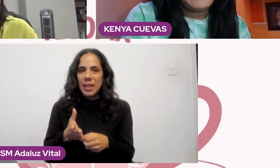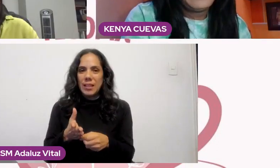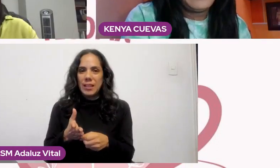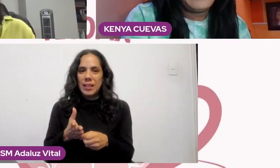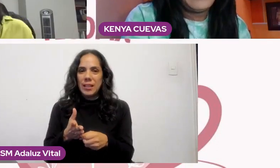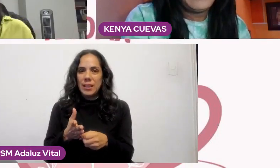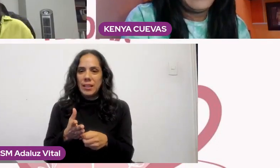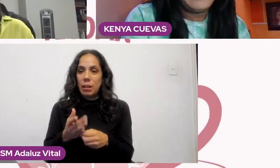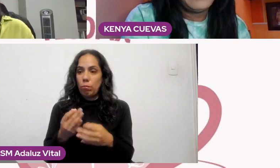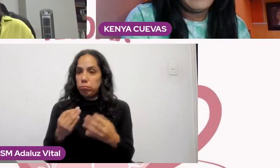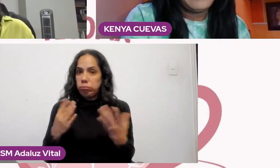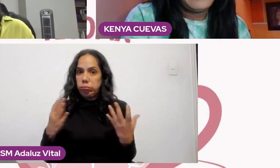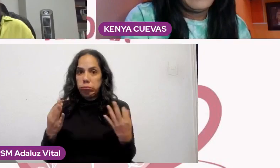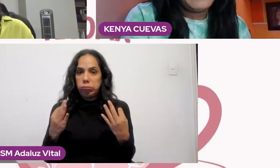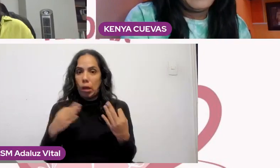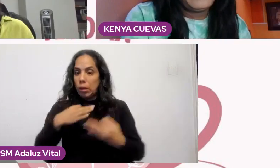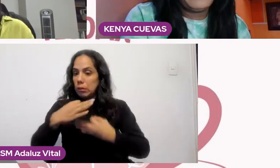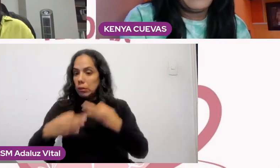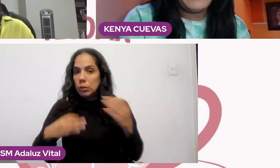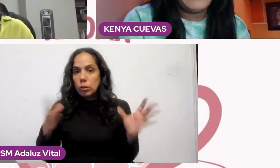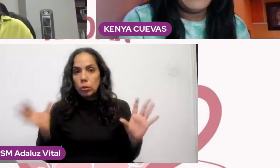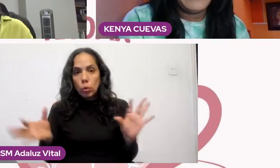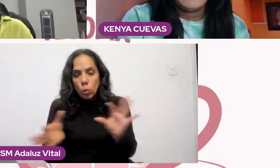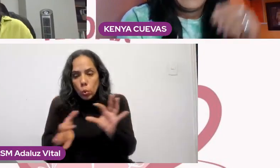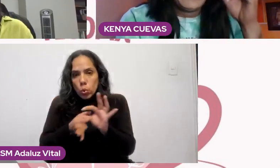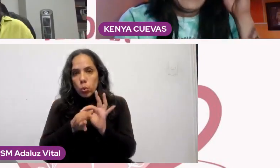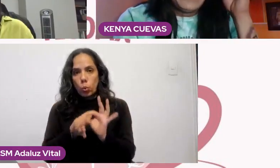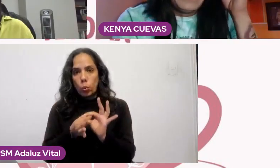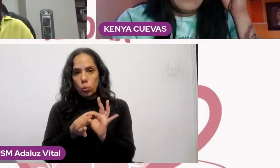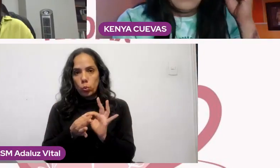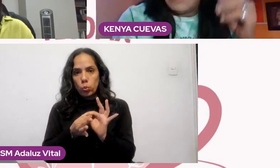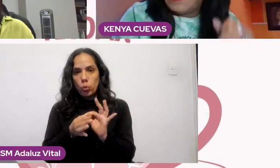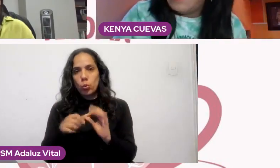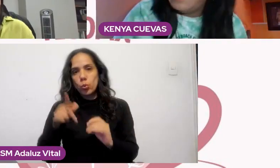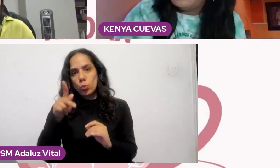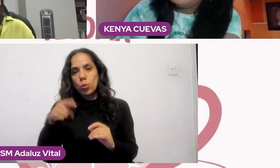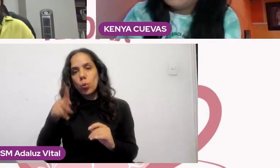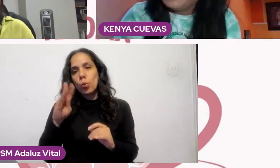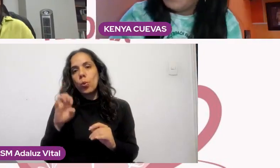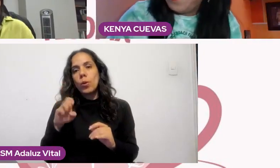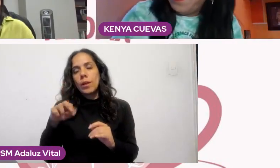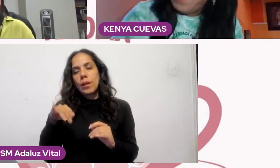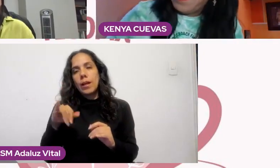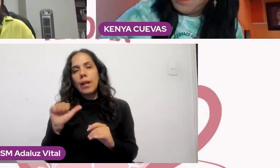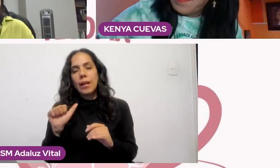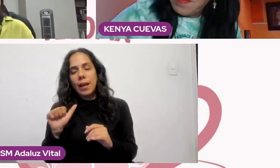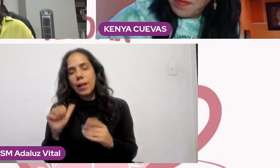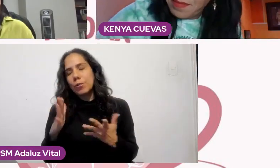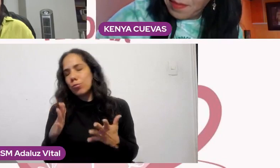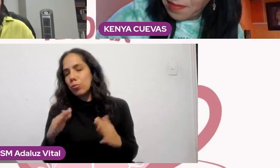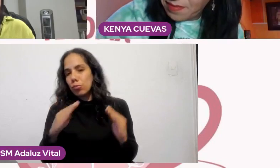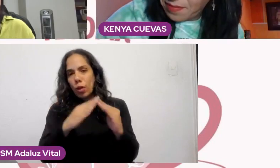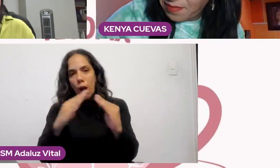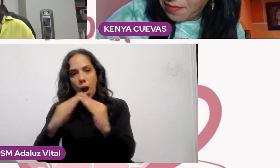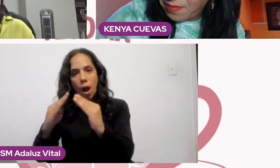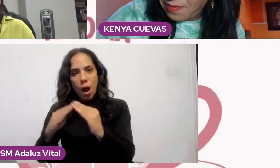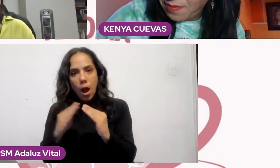es extraordinario, Kenia, con estas casas hogar, como bien dices, y esperemos pronto de verdad se